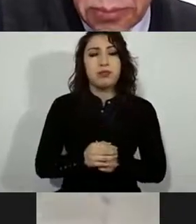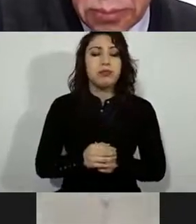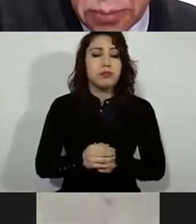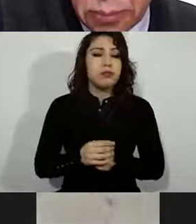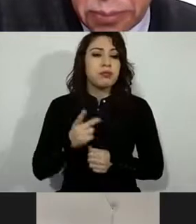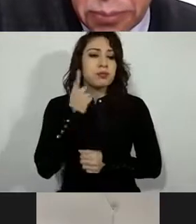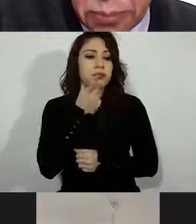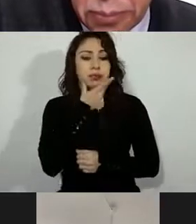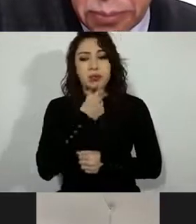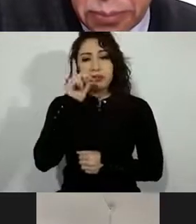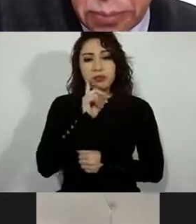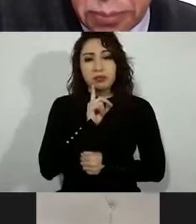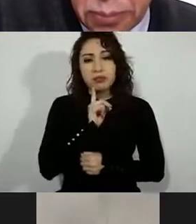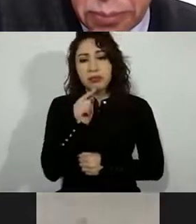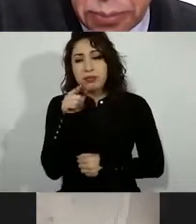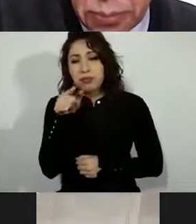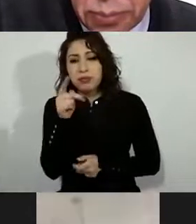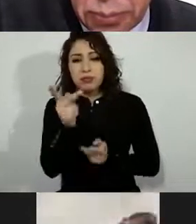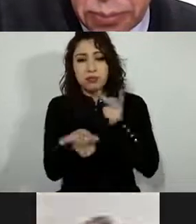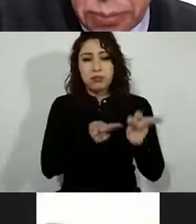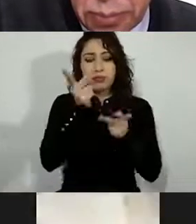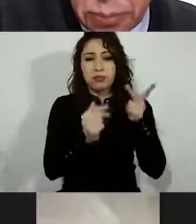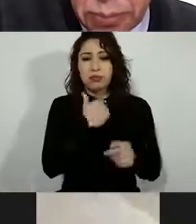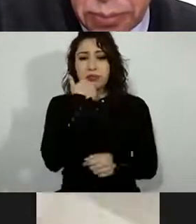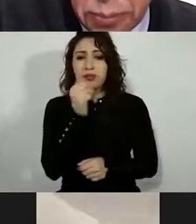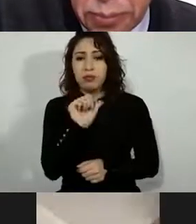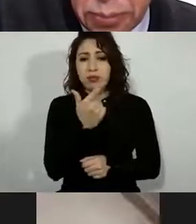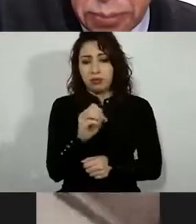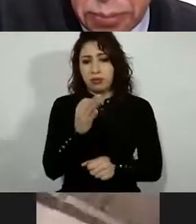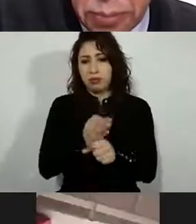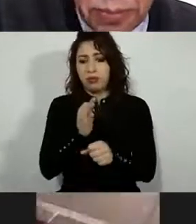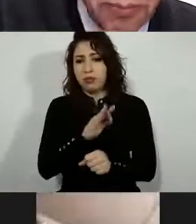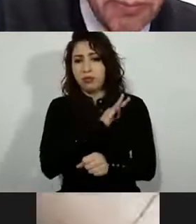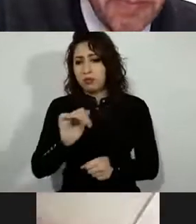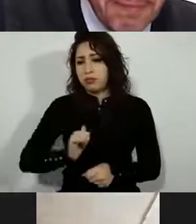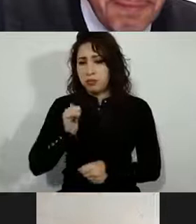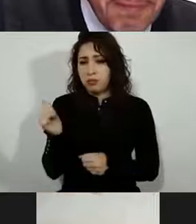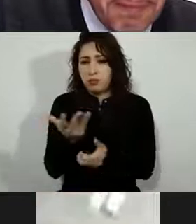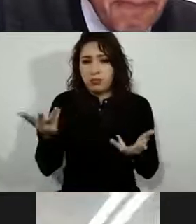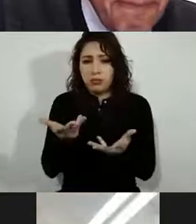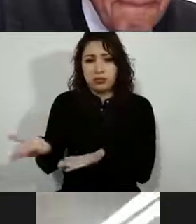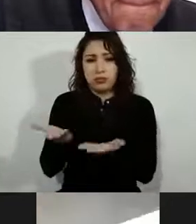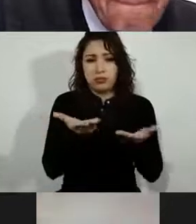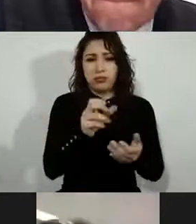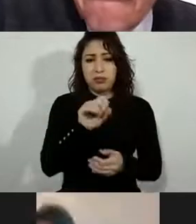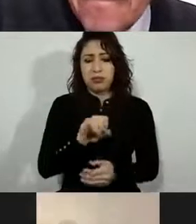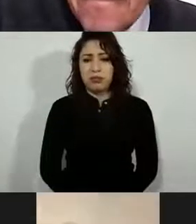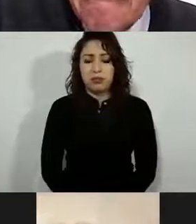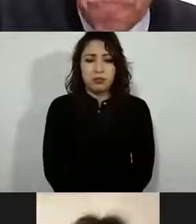de hacer algún comentario, alguna observación al licenciado Francisco Saldaña Liajut. Por favor,